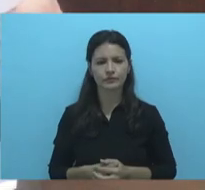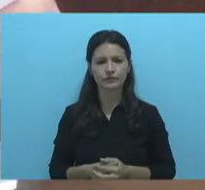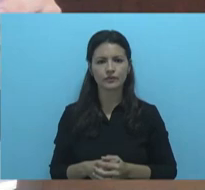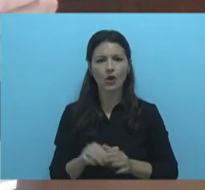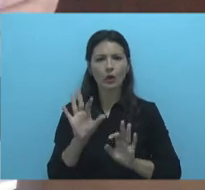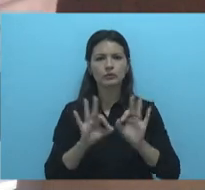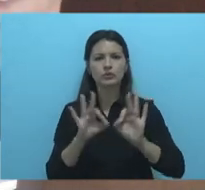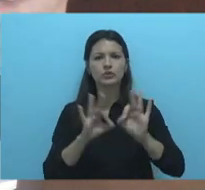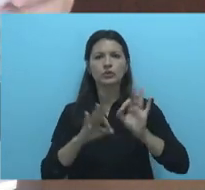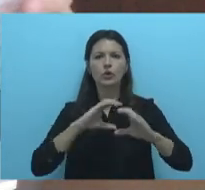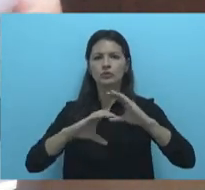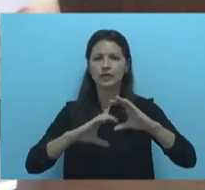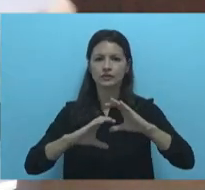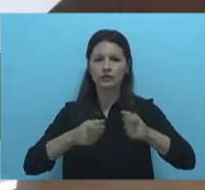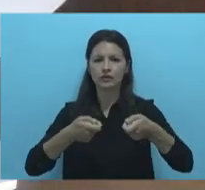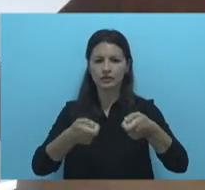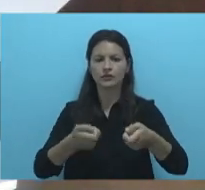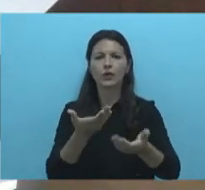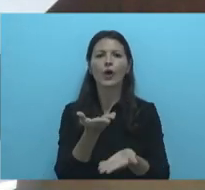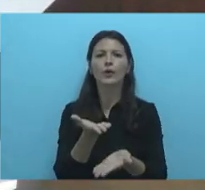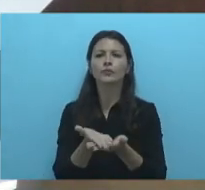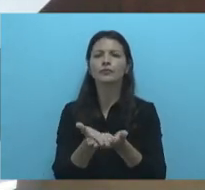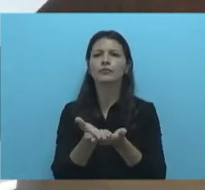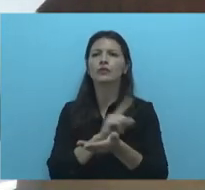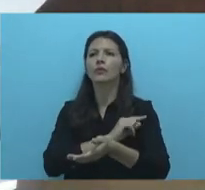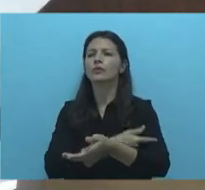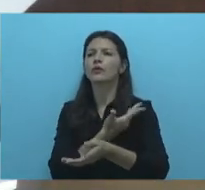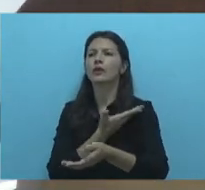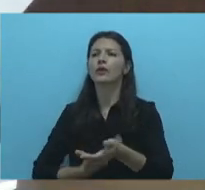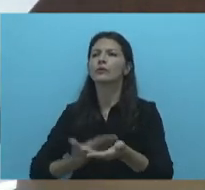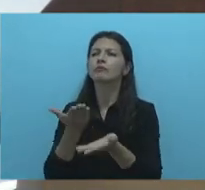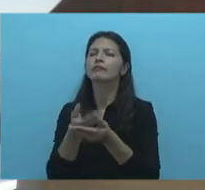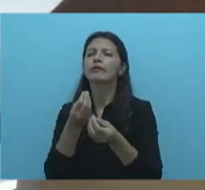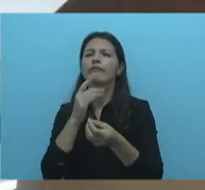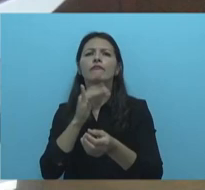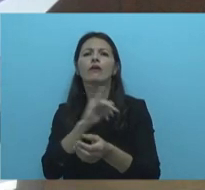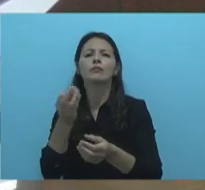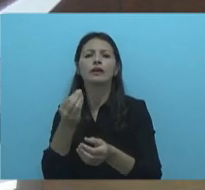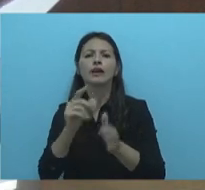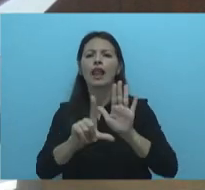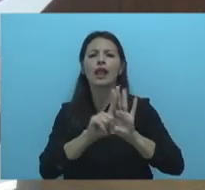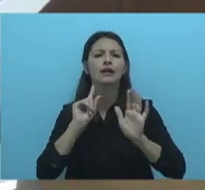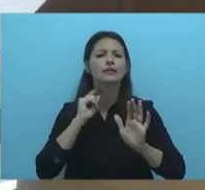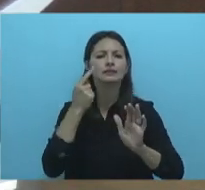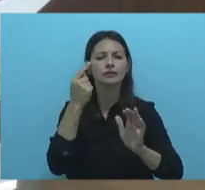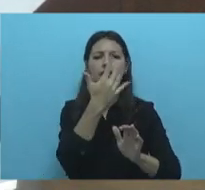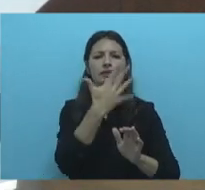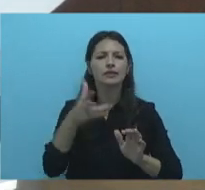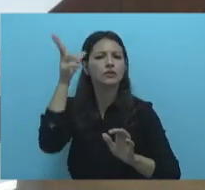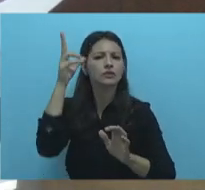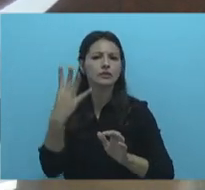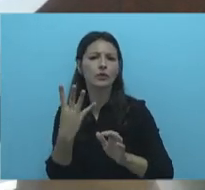un proyecto de comunicación solicitando al Ejecutivo un informe en relación al cumplimiento de la ley